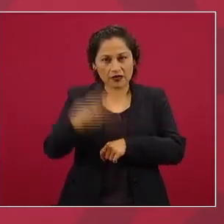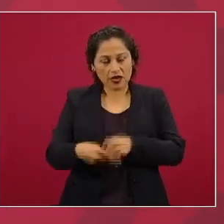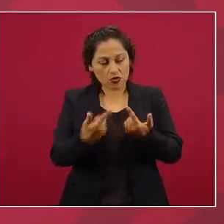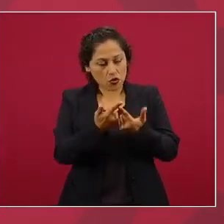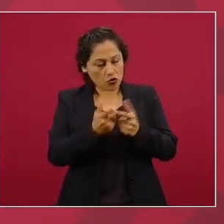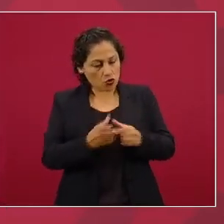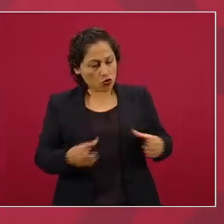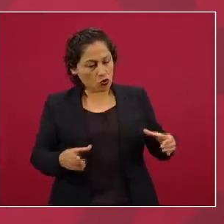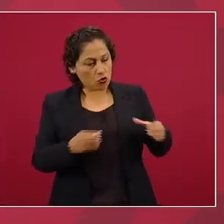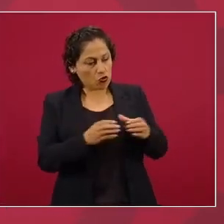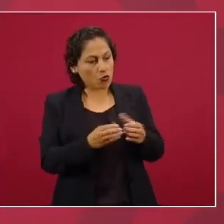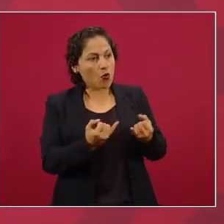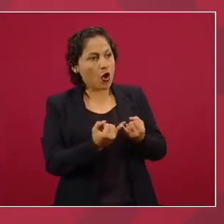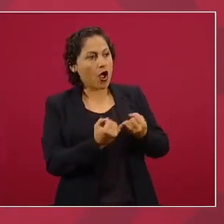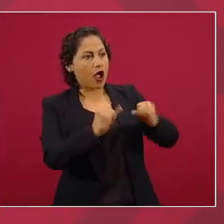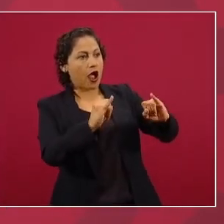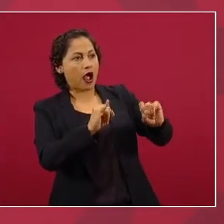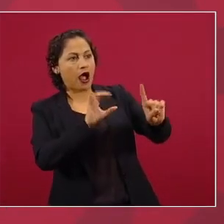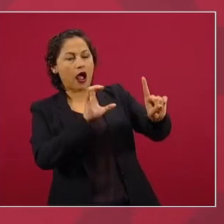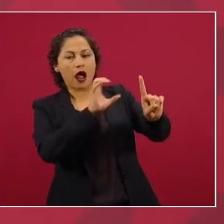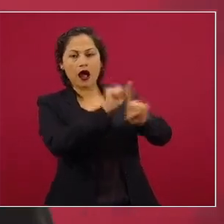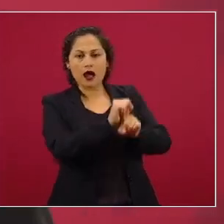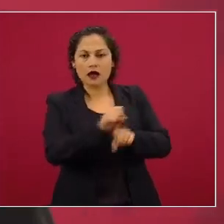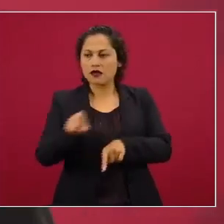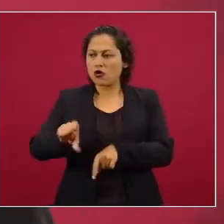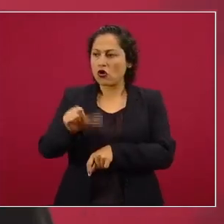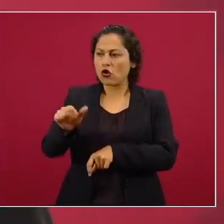hubieron realistas.